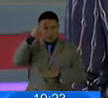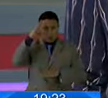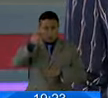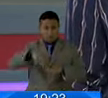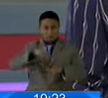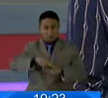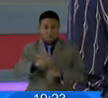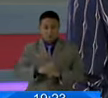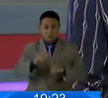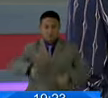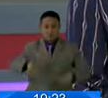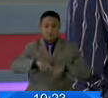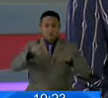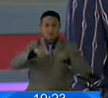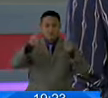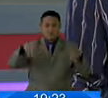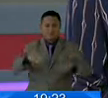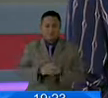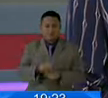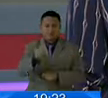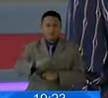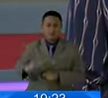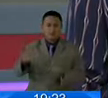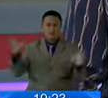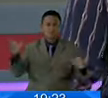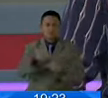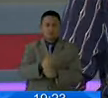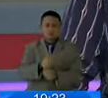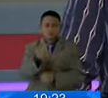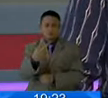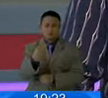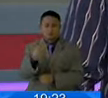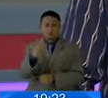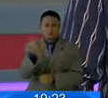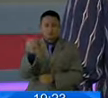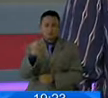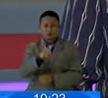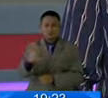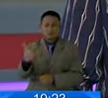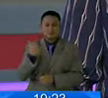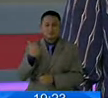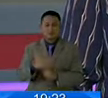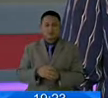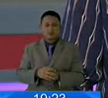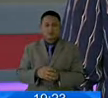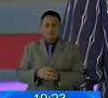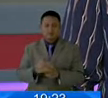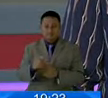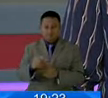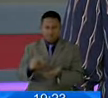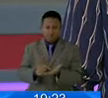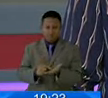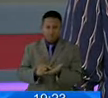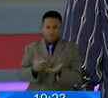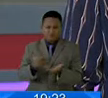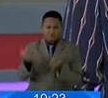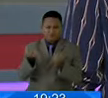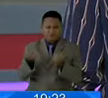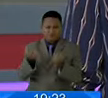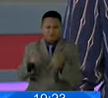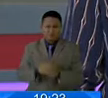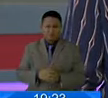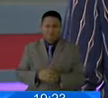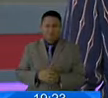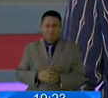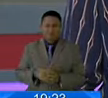Nacional en el sector del Recreo, los uniformados detuvieron a 2 jóvenes en cuya posesión encontraron sustancias sujetas a control y